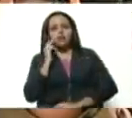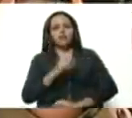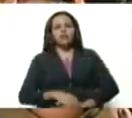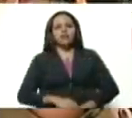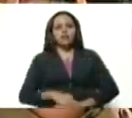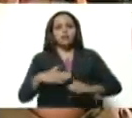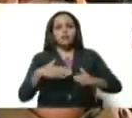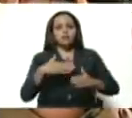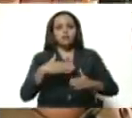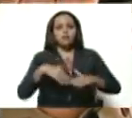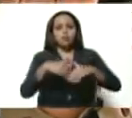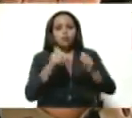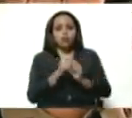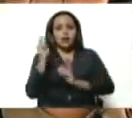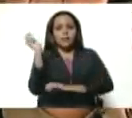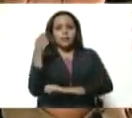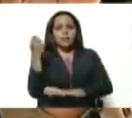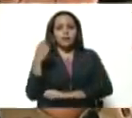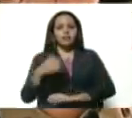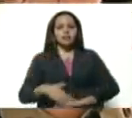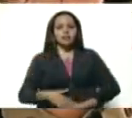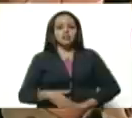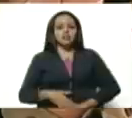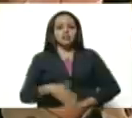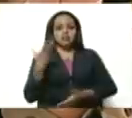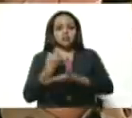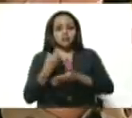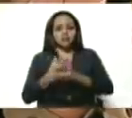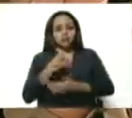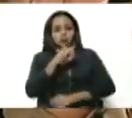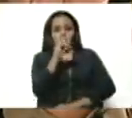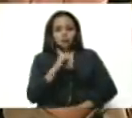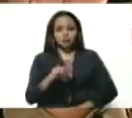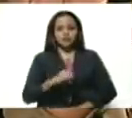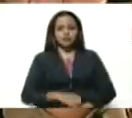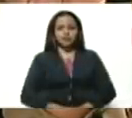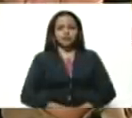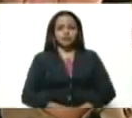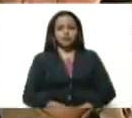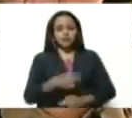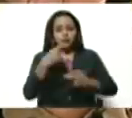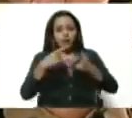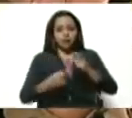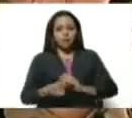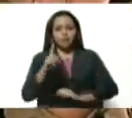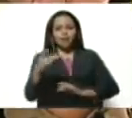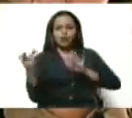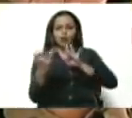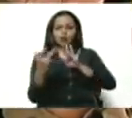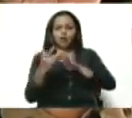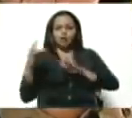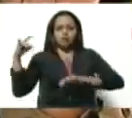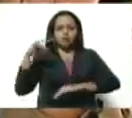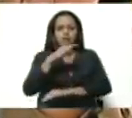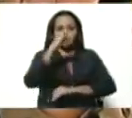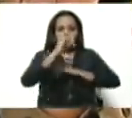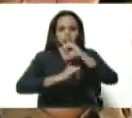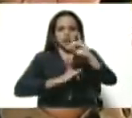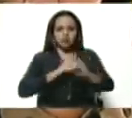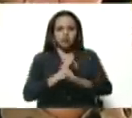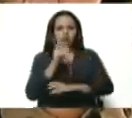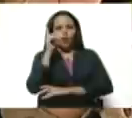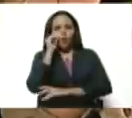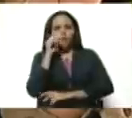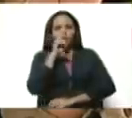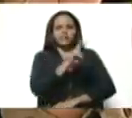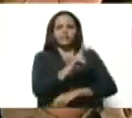no es parte apure aragua anzoátegui y zulia y finalmente un contacto un caso de contacto con viajero internacional que es un hombre